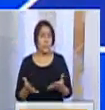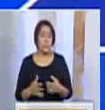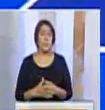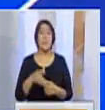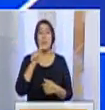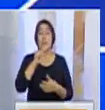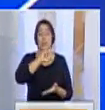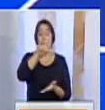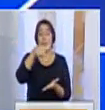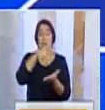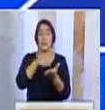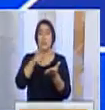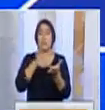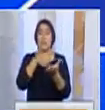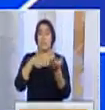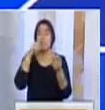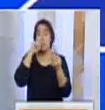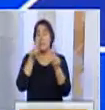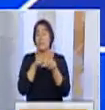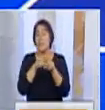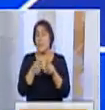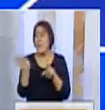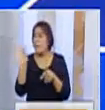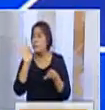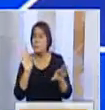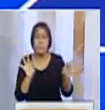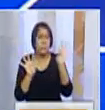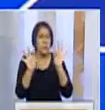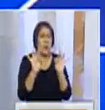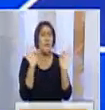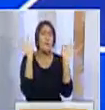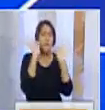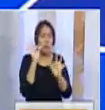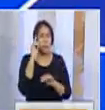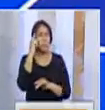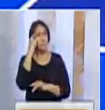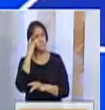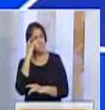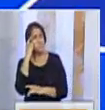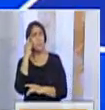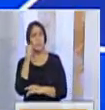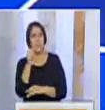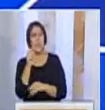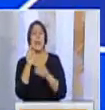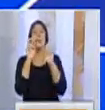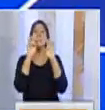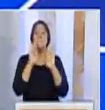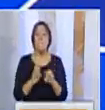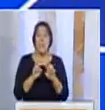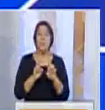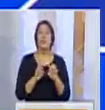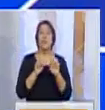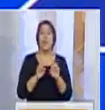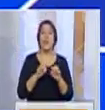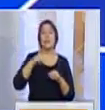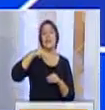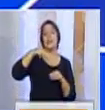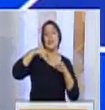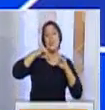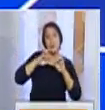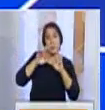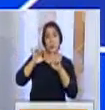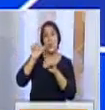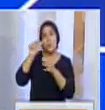los centros de votación también fueron seleccionados de forma estratégica por migrantes que conforman estas juntas electorales allá, y entonces